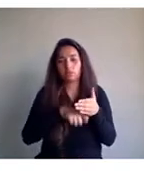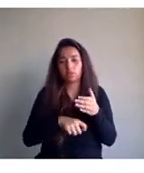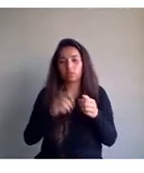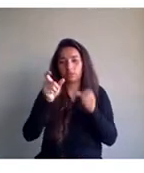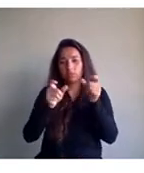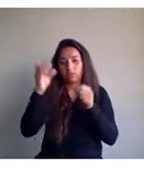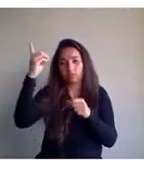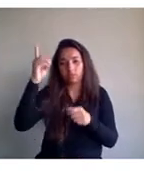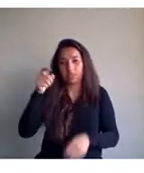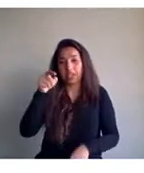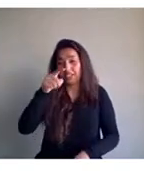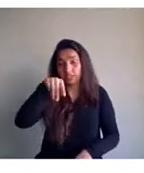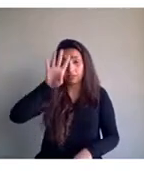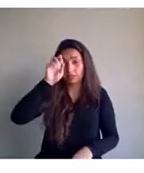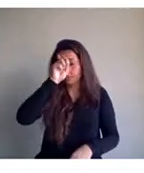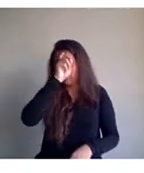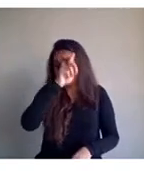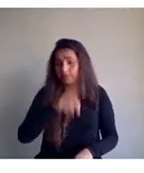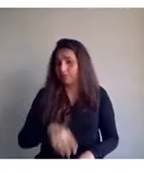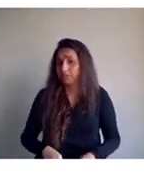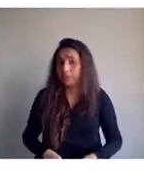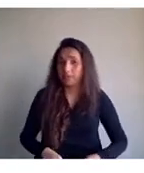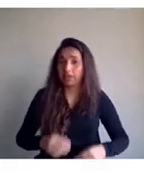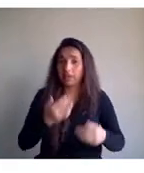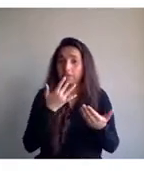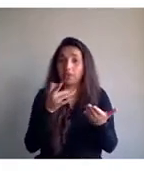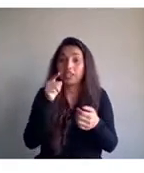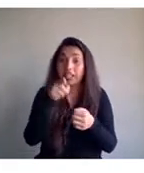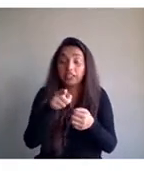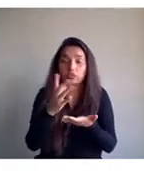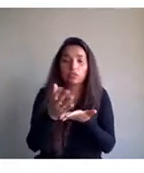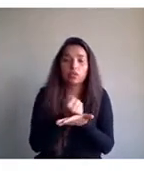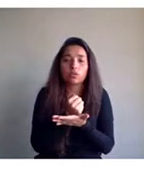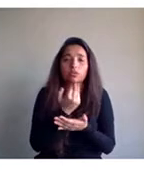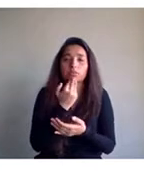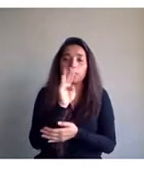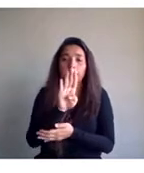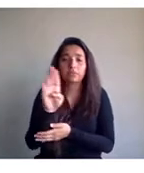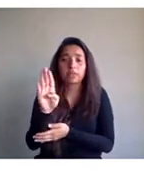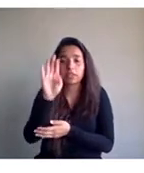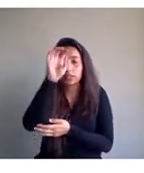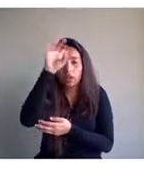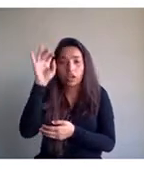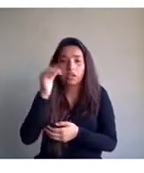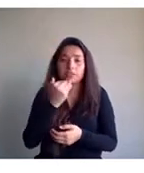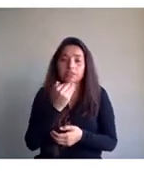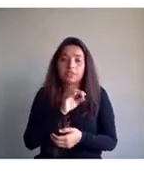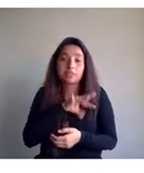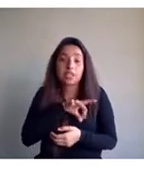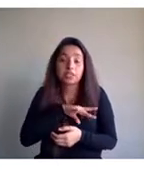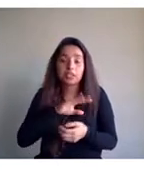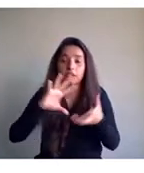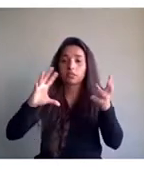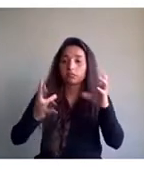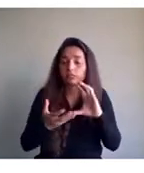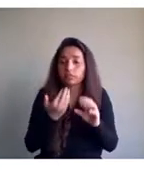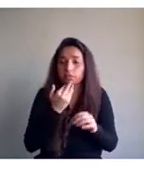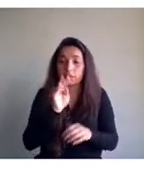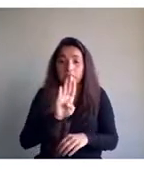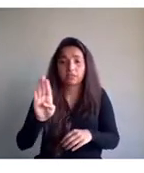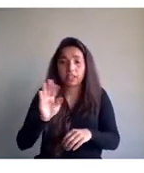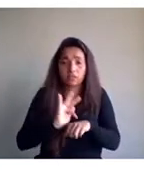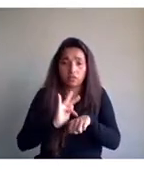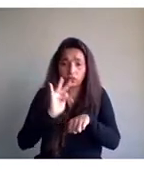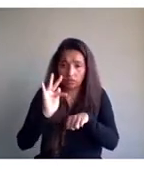labores y de los grandes logros de parís en colombia en chile estoy seguro y a nivel mundial bien si ustedes